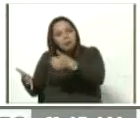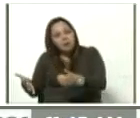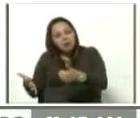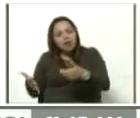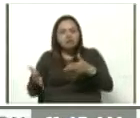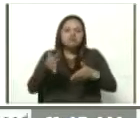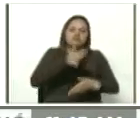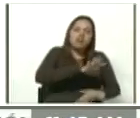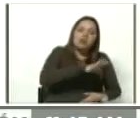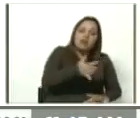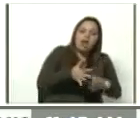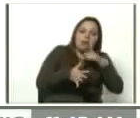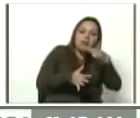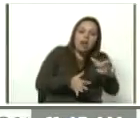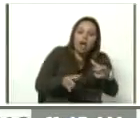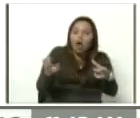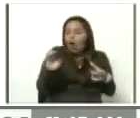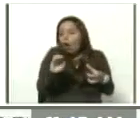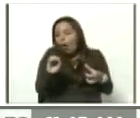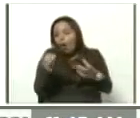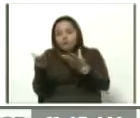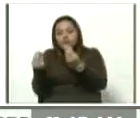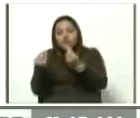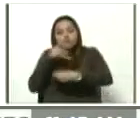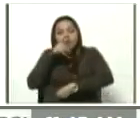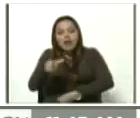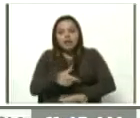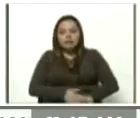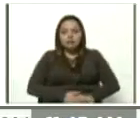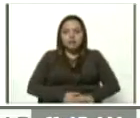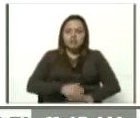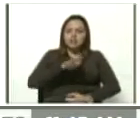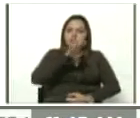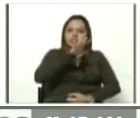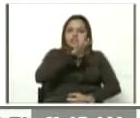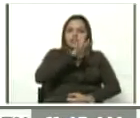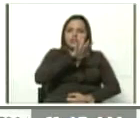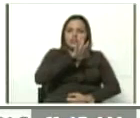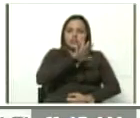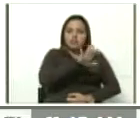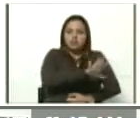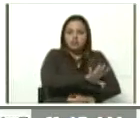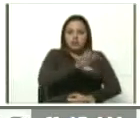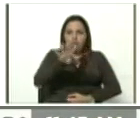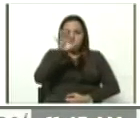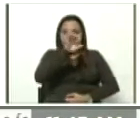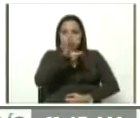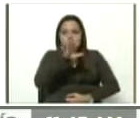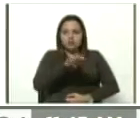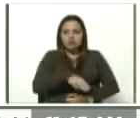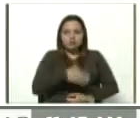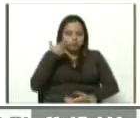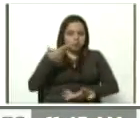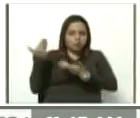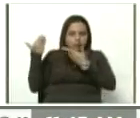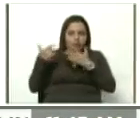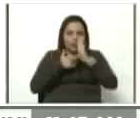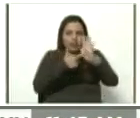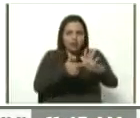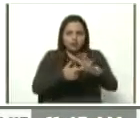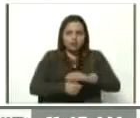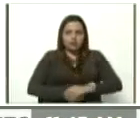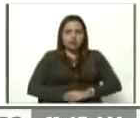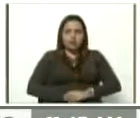a mala o muy mala, ¿no? 54% califica muy buena, dice, vamos a ver los datos allí, fíjense ustedes,